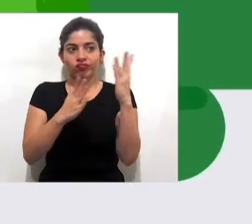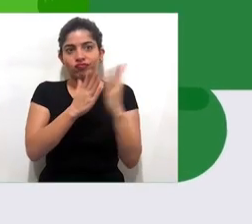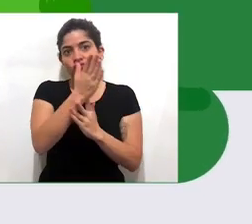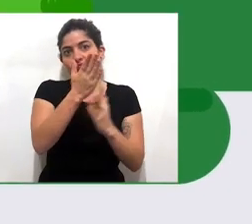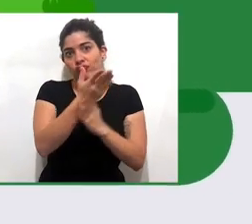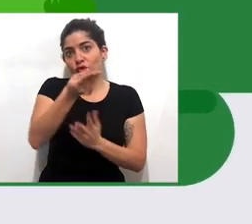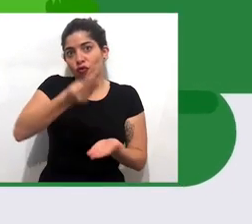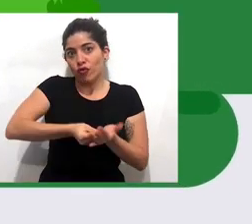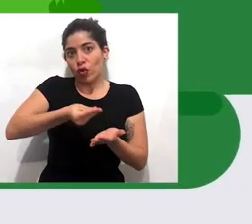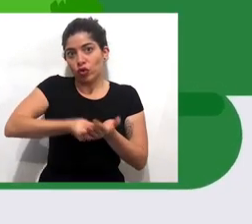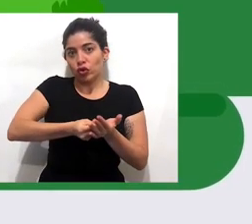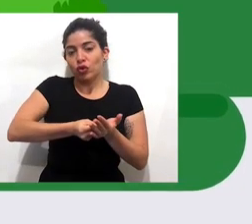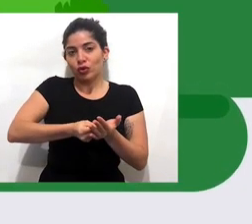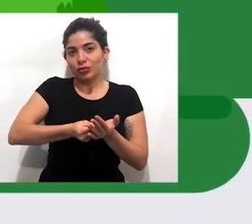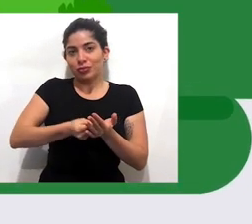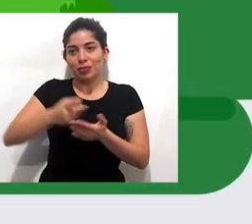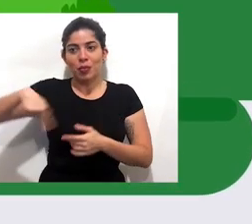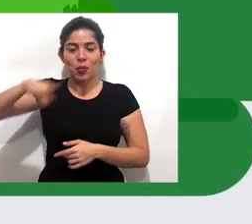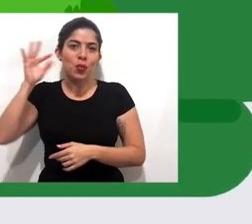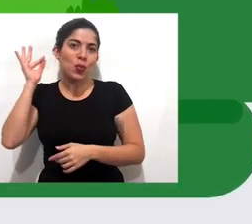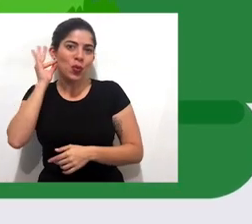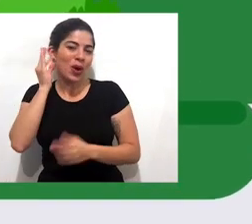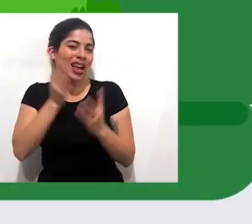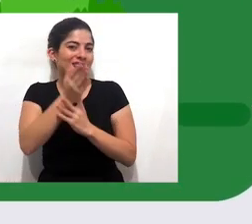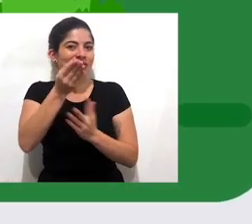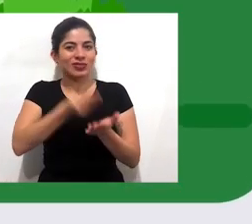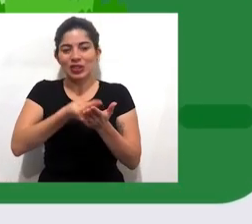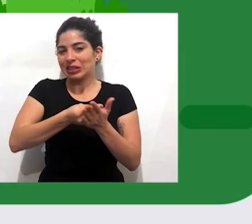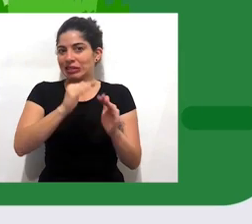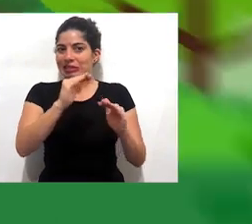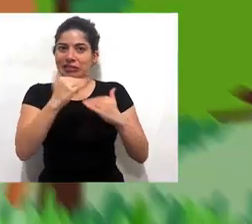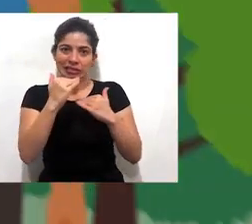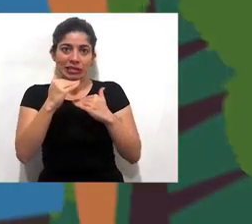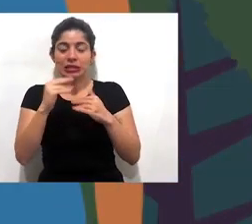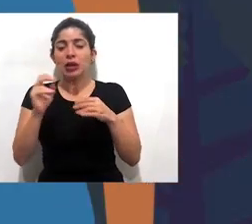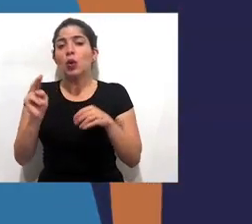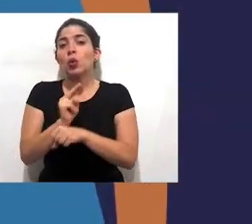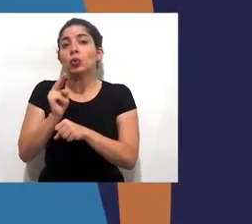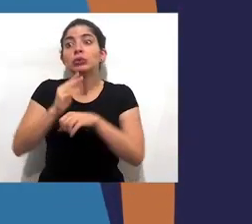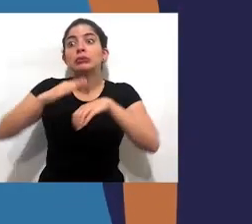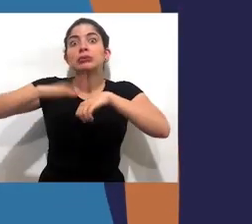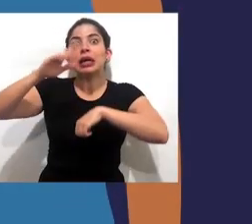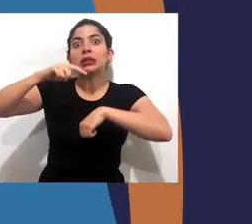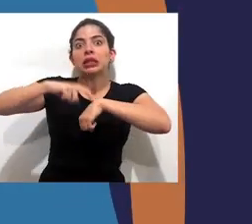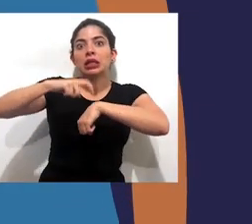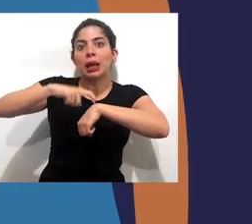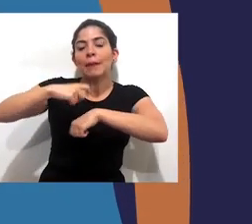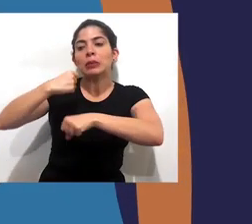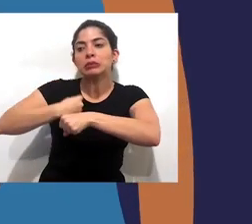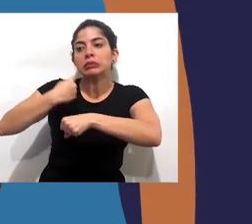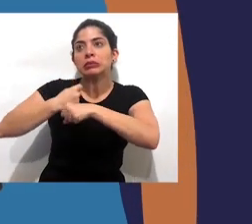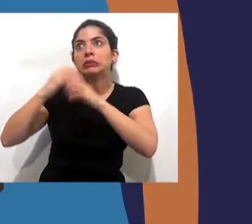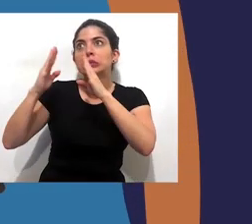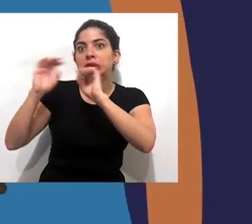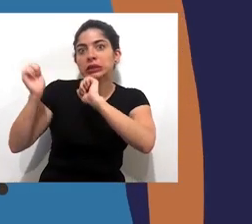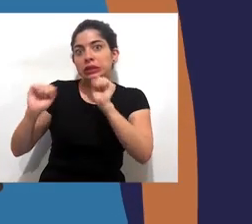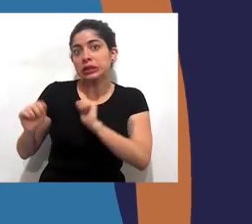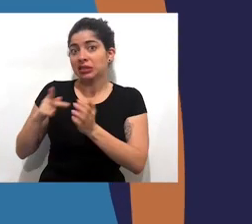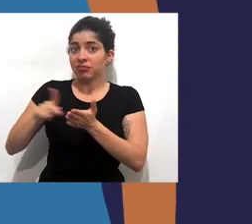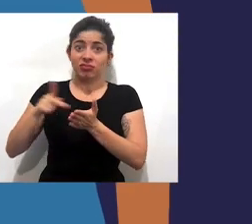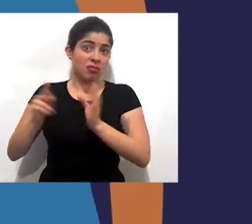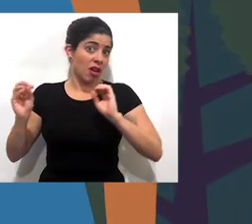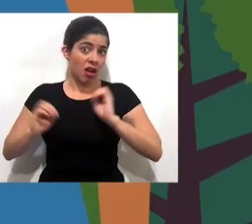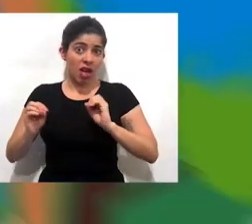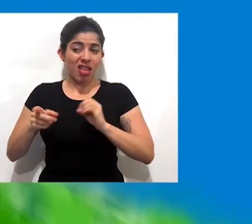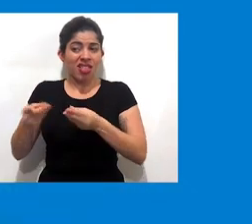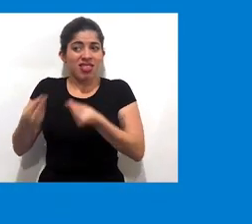el acceso al financiamiento por parte de las mujeres. Por ejemplo, utilizan más tiempo asociado al trabajo doméstico